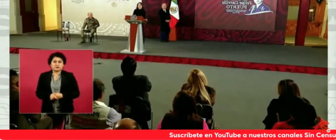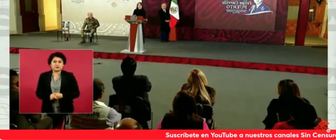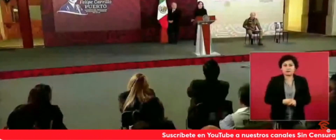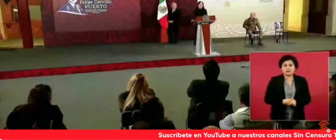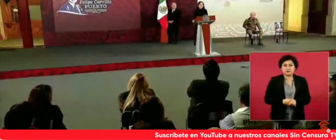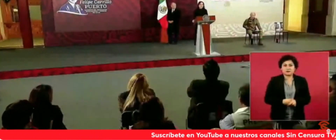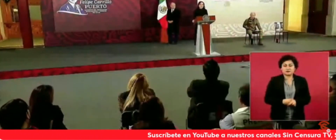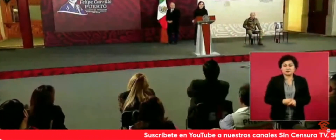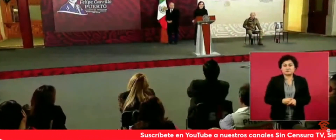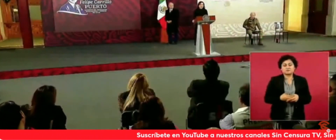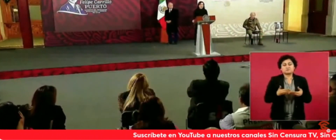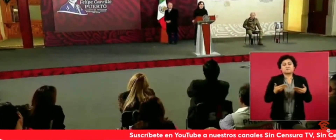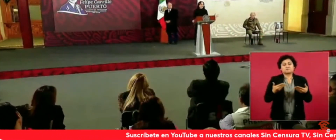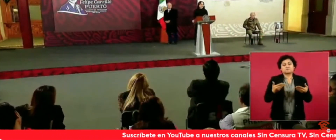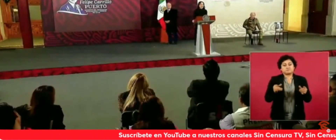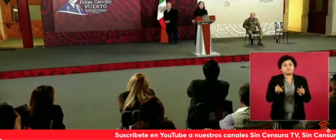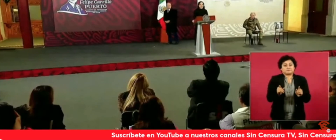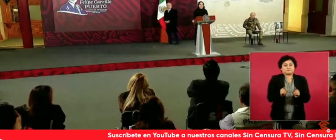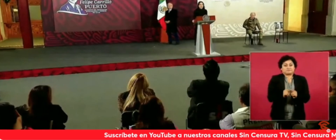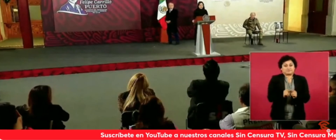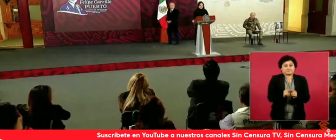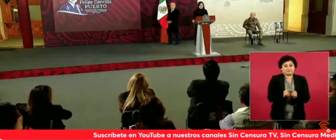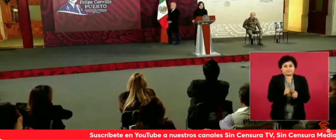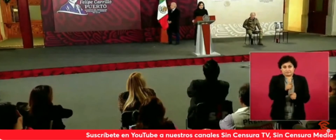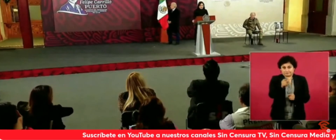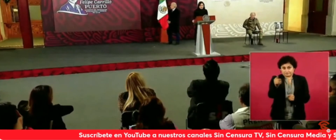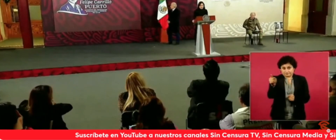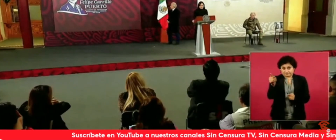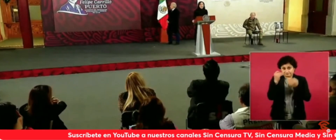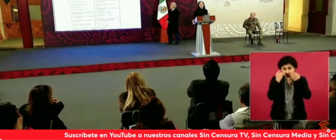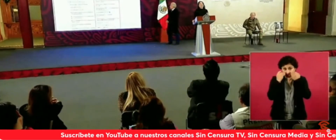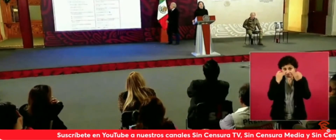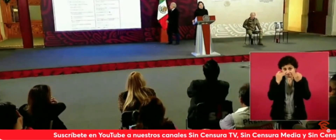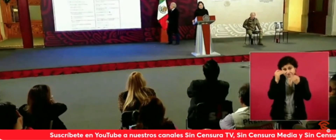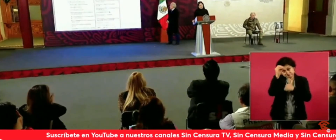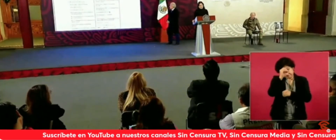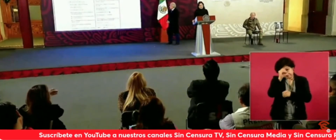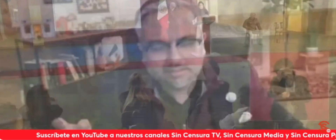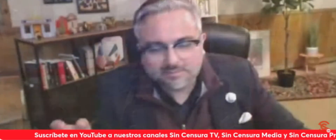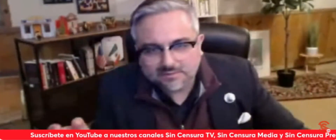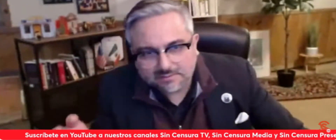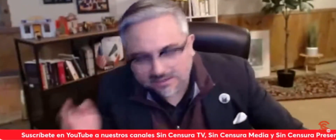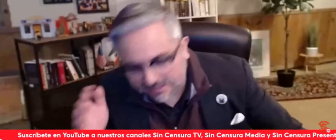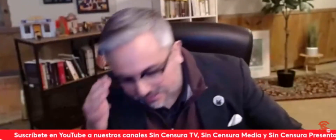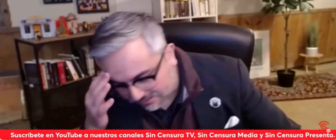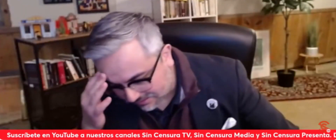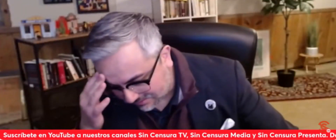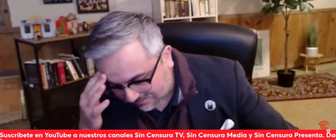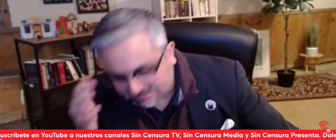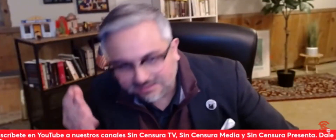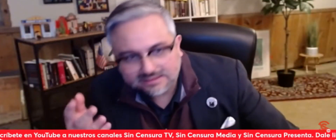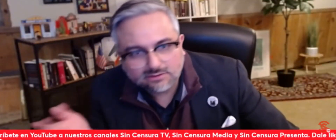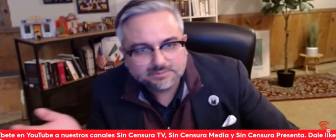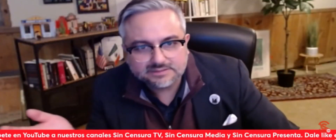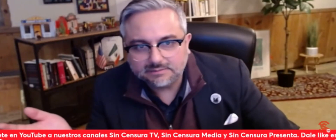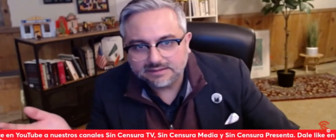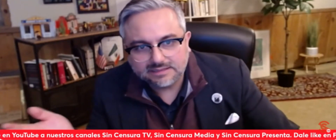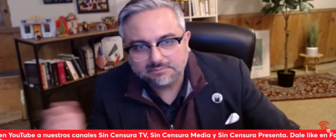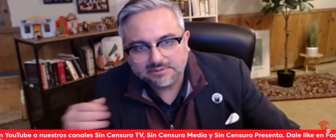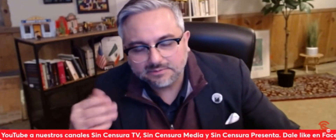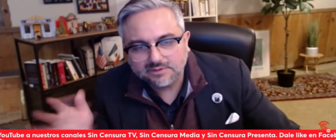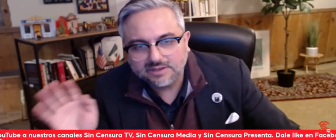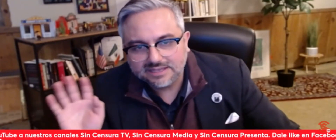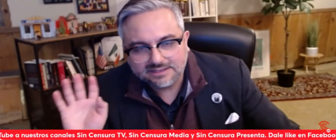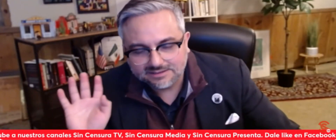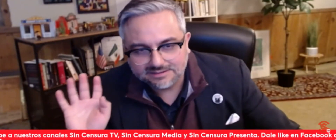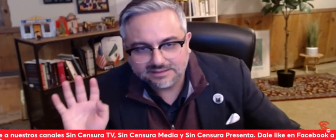Hasta aquí. Nada más para que ustedes juzguen. No por algo. Mire, ya después hablaría de Kenia López Rabadán,